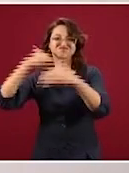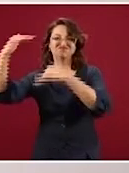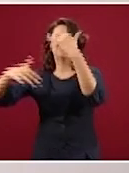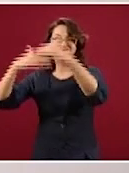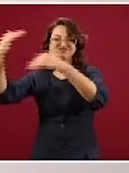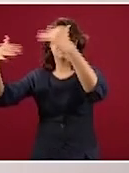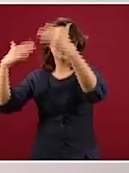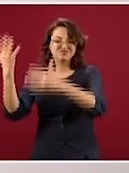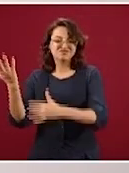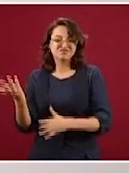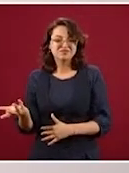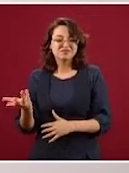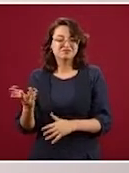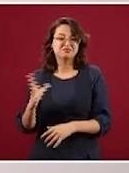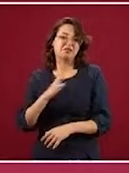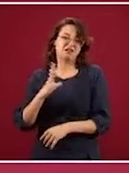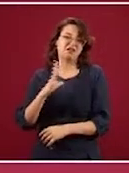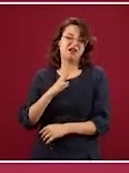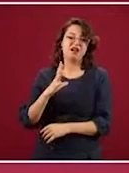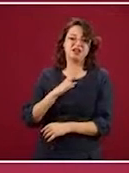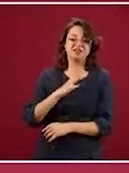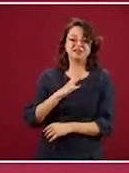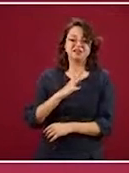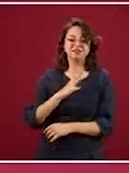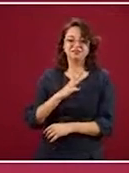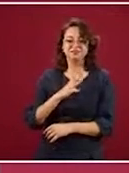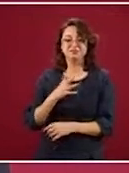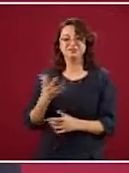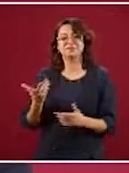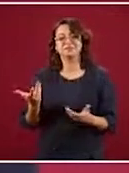o en camiones de pasajeros. Estamos hablando de una